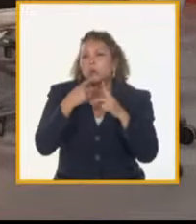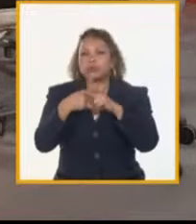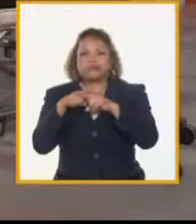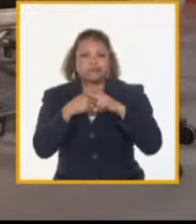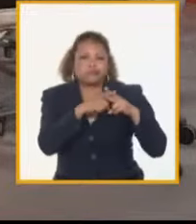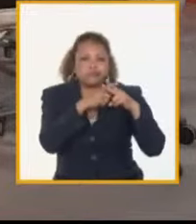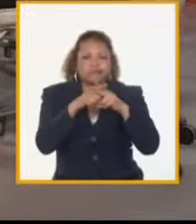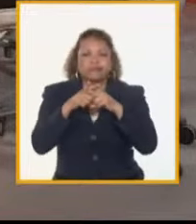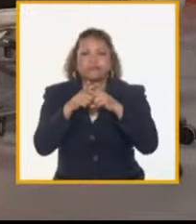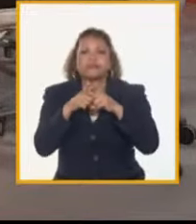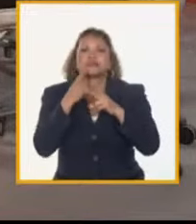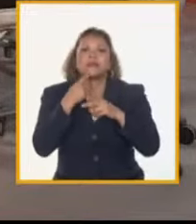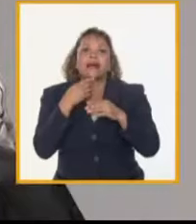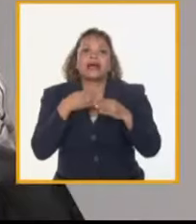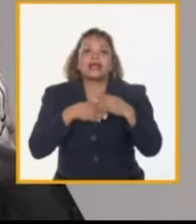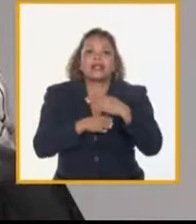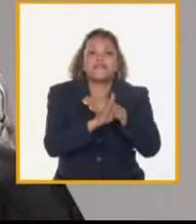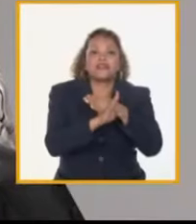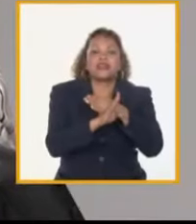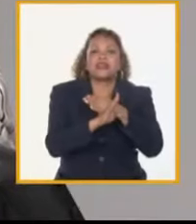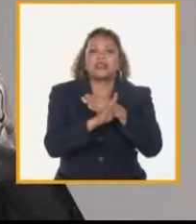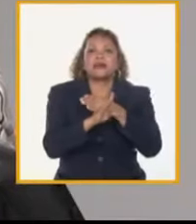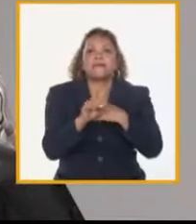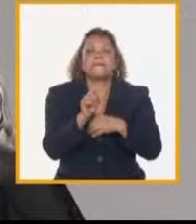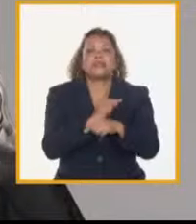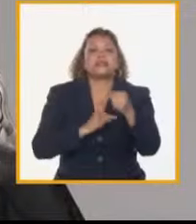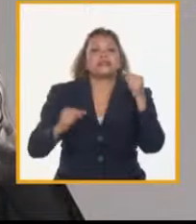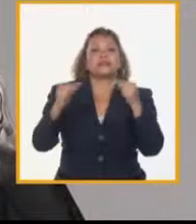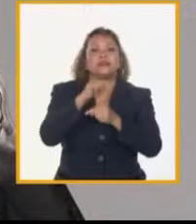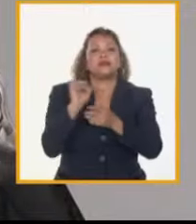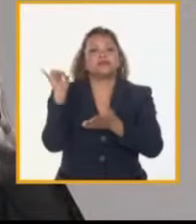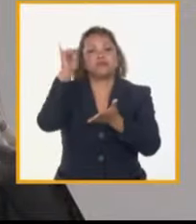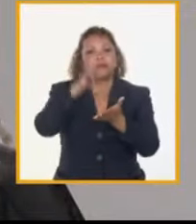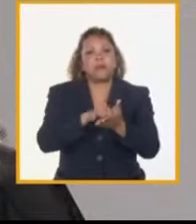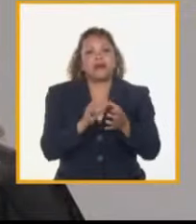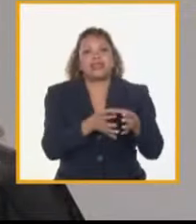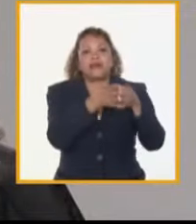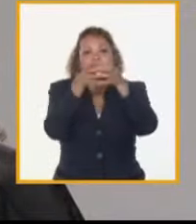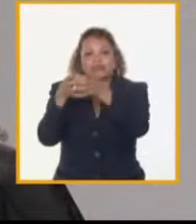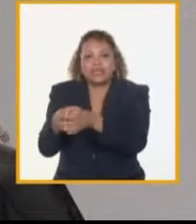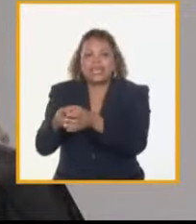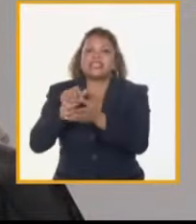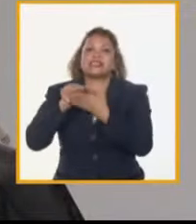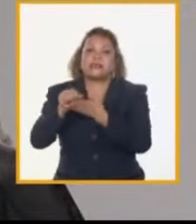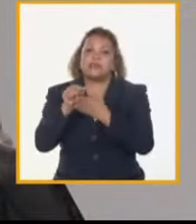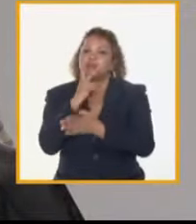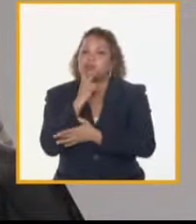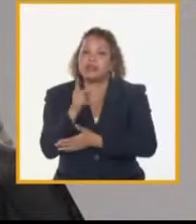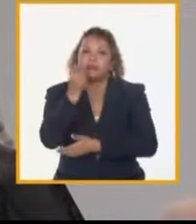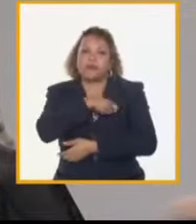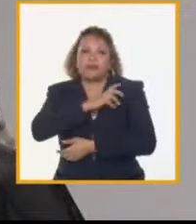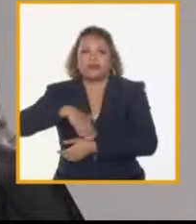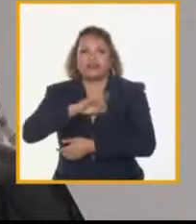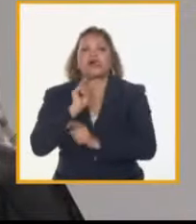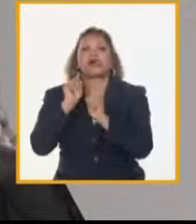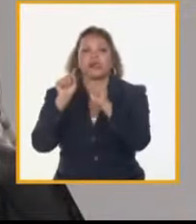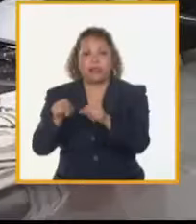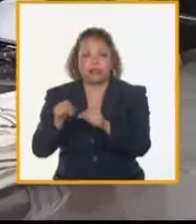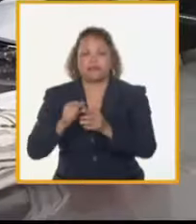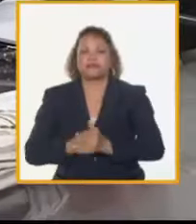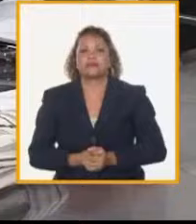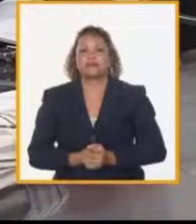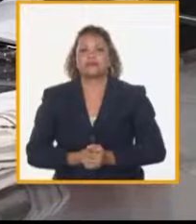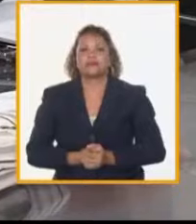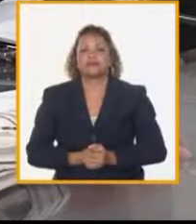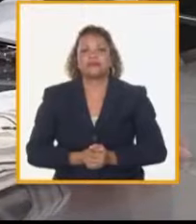la vía principal de Boyero, para que se restablezca o se traslade definitivamente el servicio para Ibarra. Bueno, ayer ahí usted hablaba de los temas de calidad del